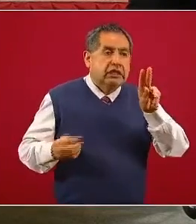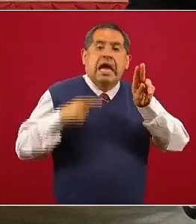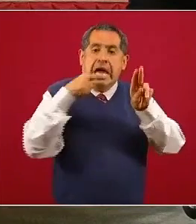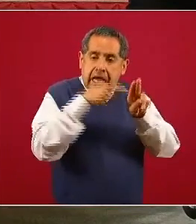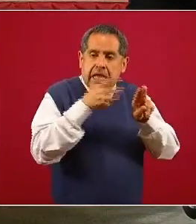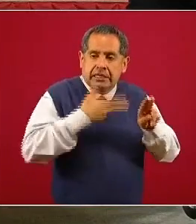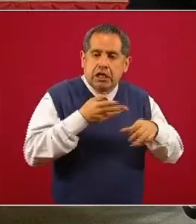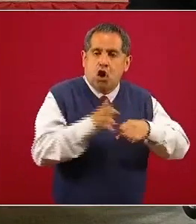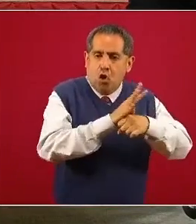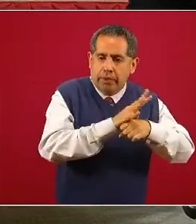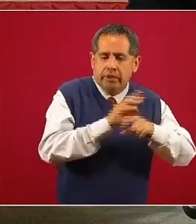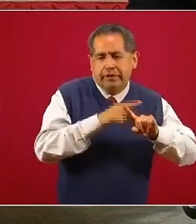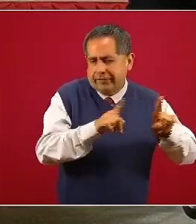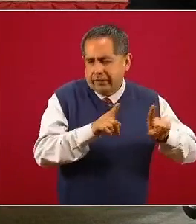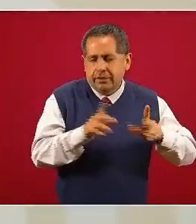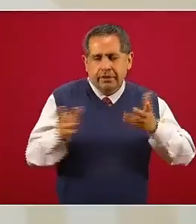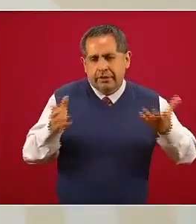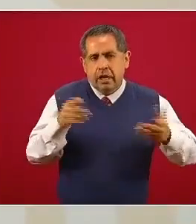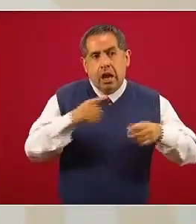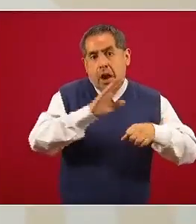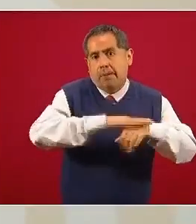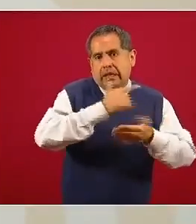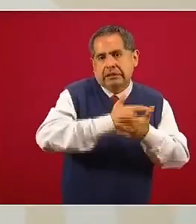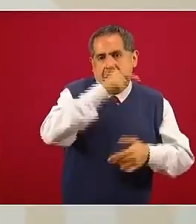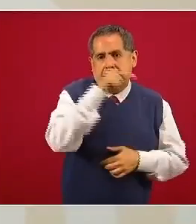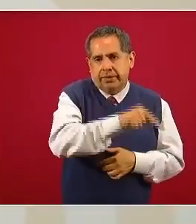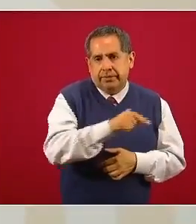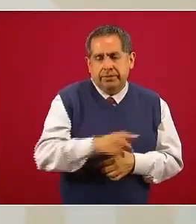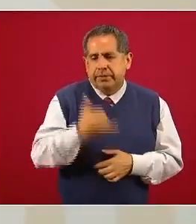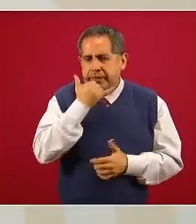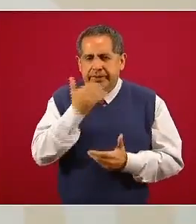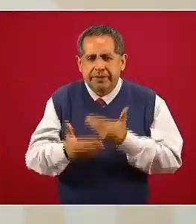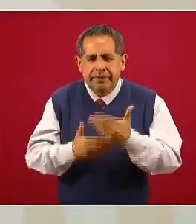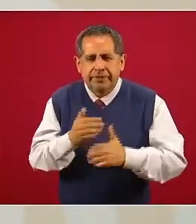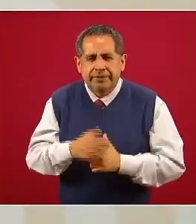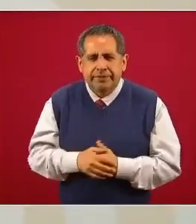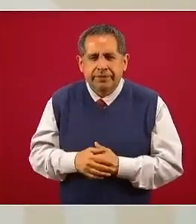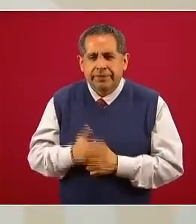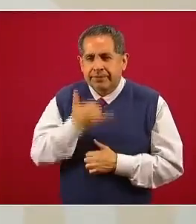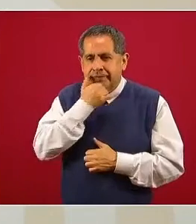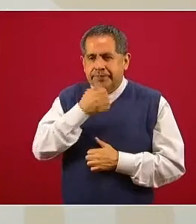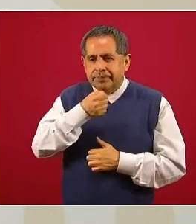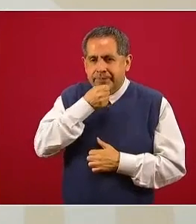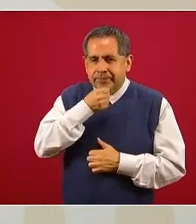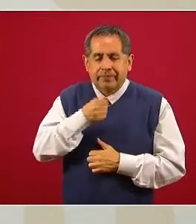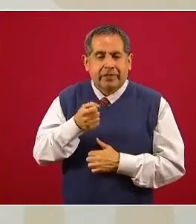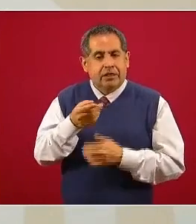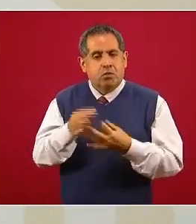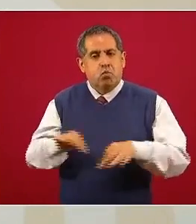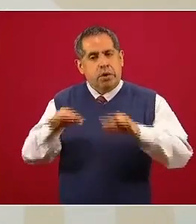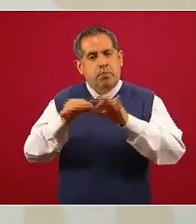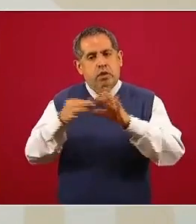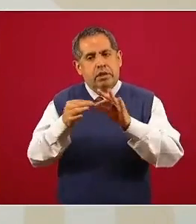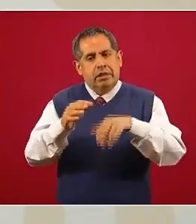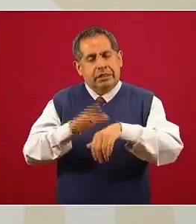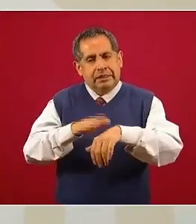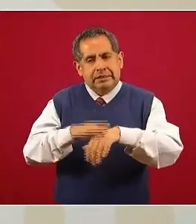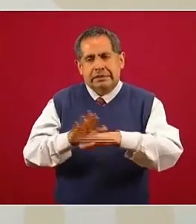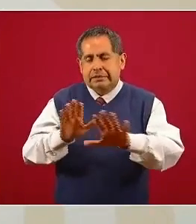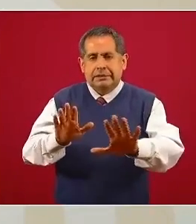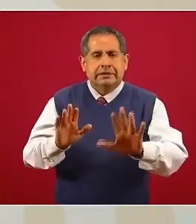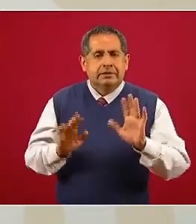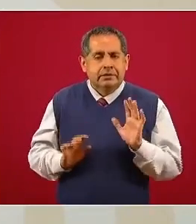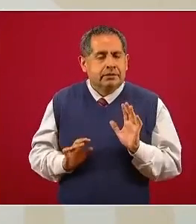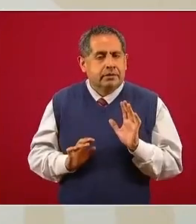ellos, evidentemente, pues nos han llegado en condiciones más graves. Y perdón que tengo el micrófono, pero creo que es bien importante. Nada